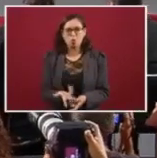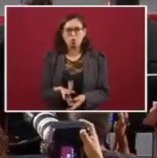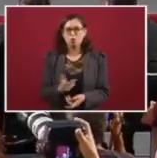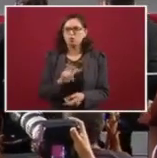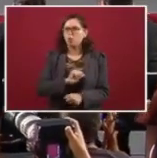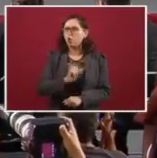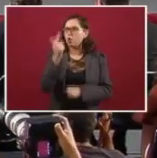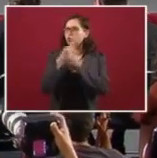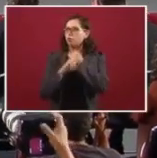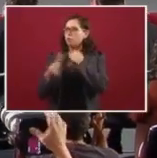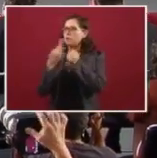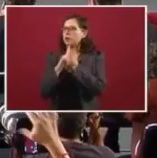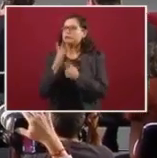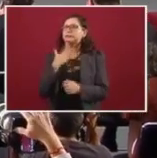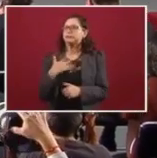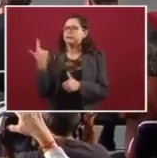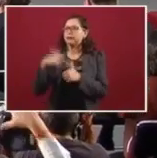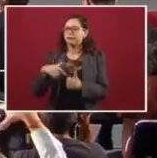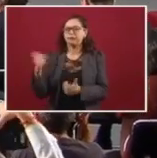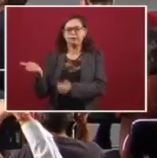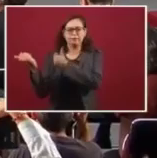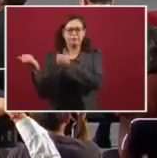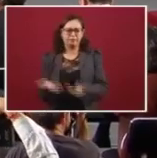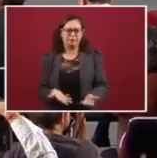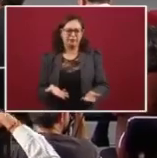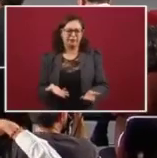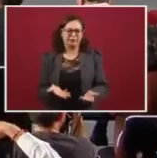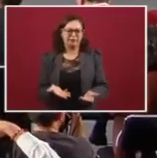importación de gasolina. México,